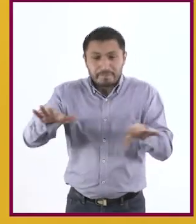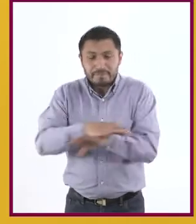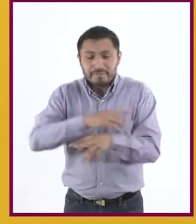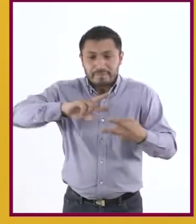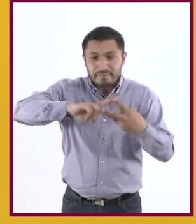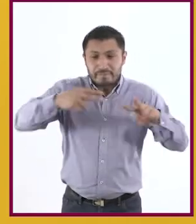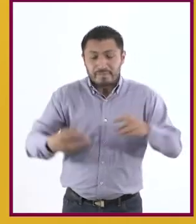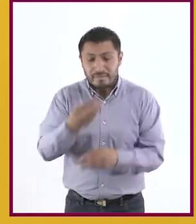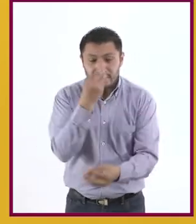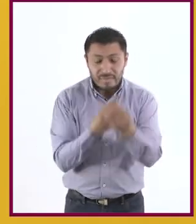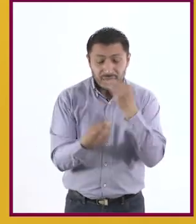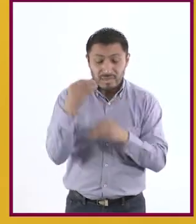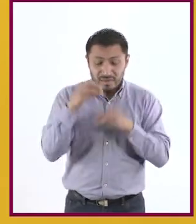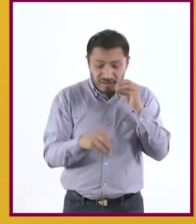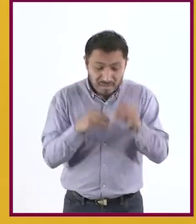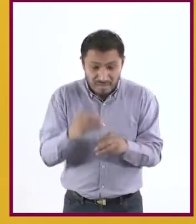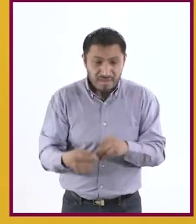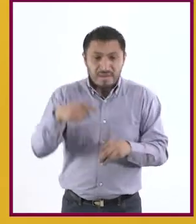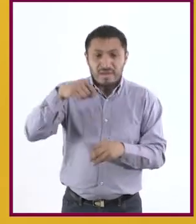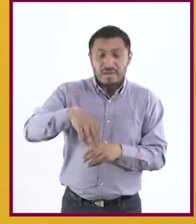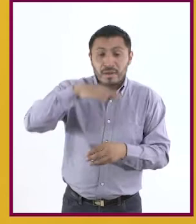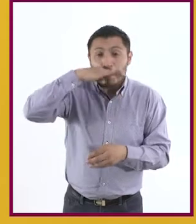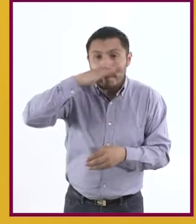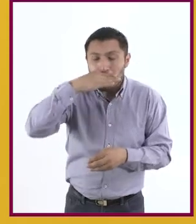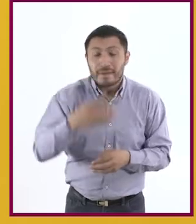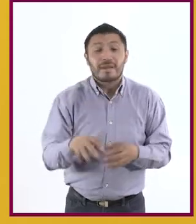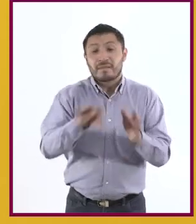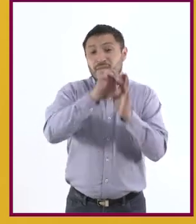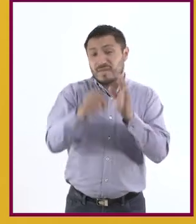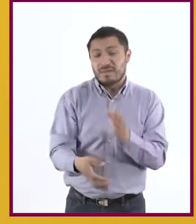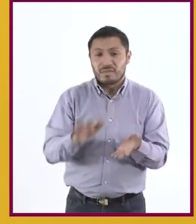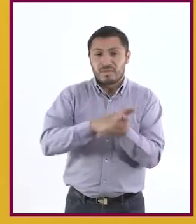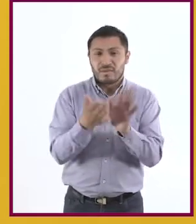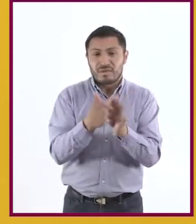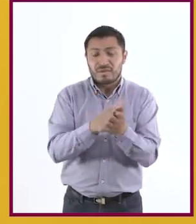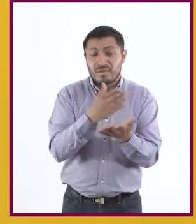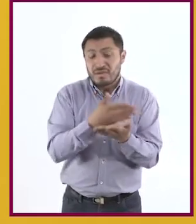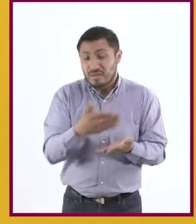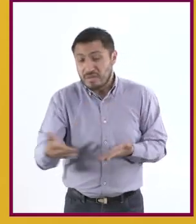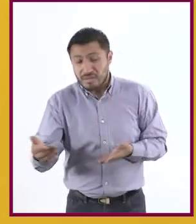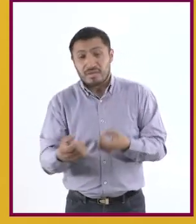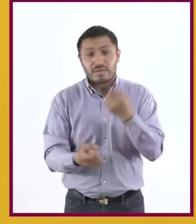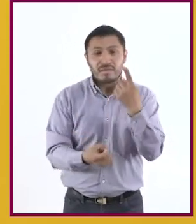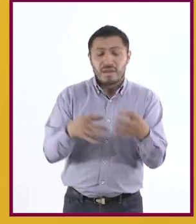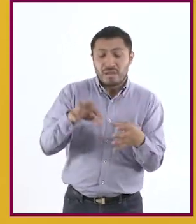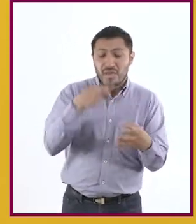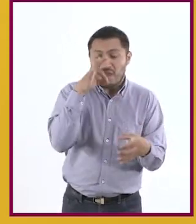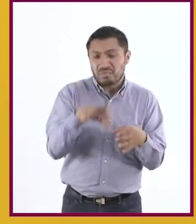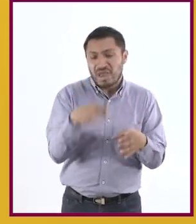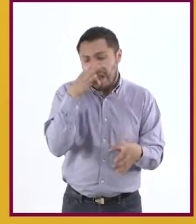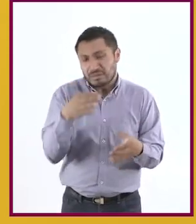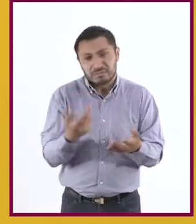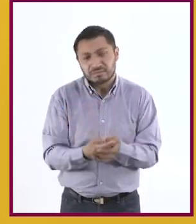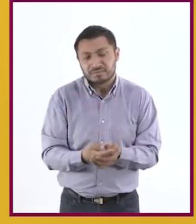en alimentos procesados a partir de maíz, como son las tortillas y algunas frituras. Otro estudio realizado en la Ciudad